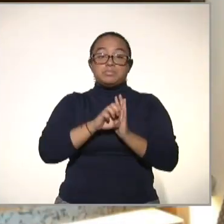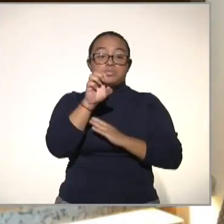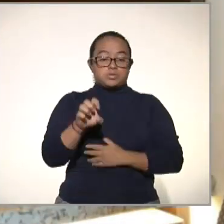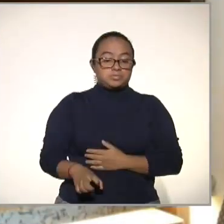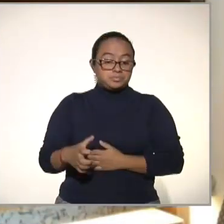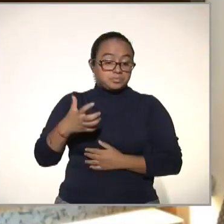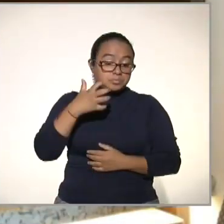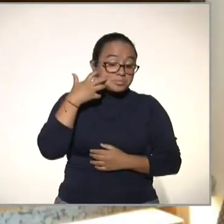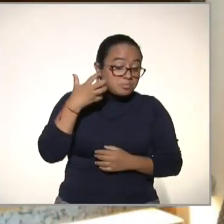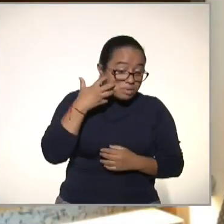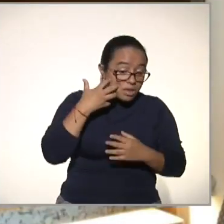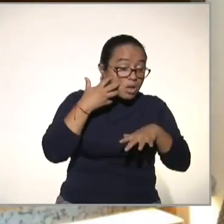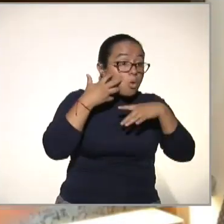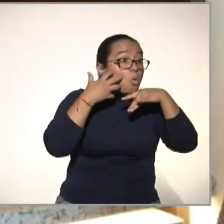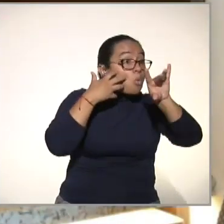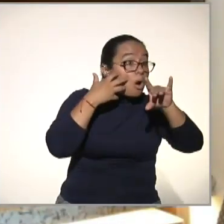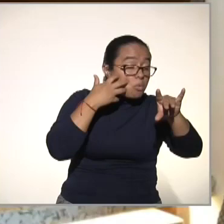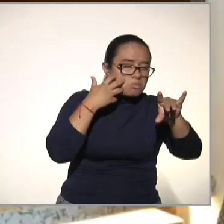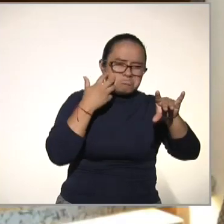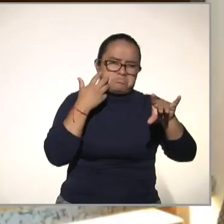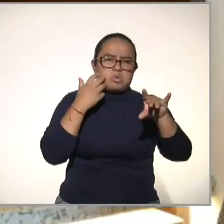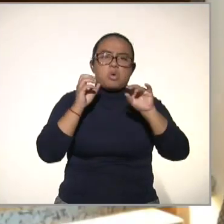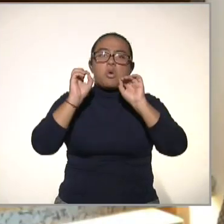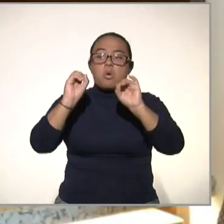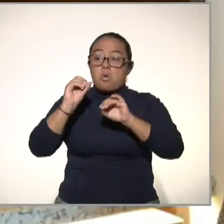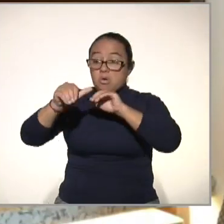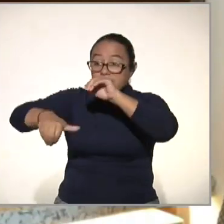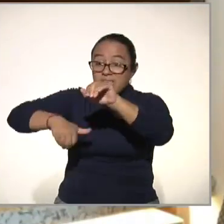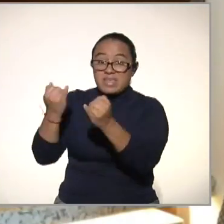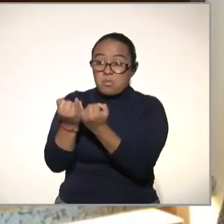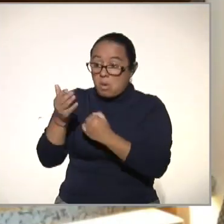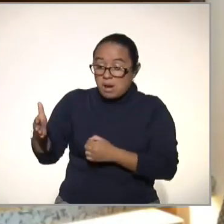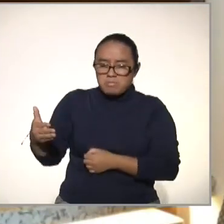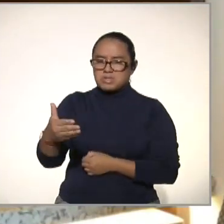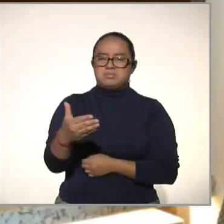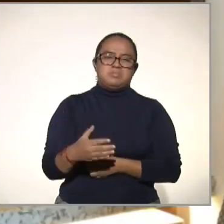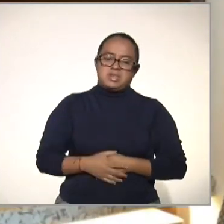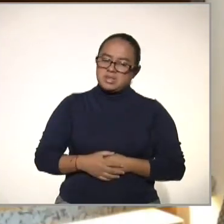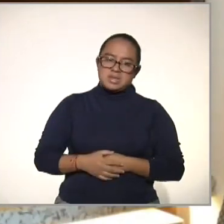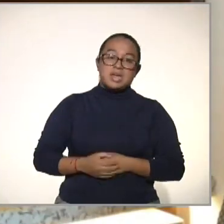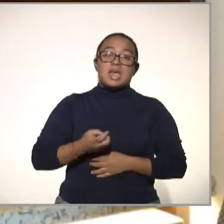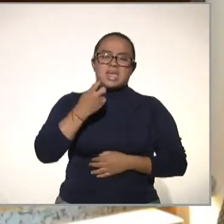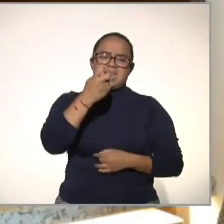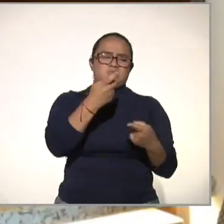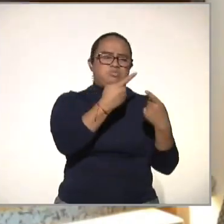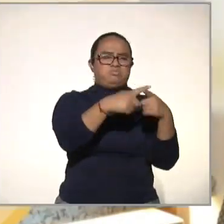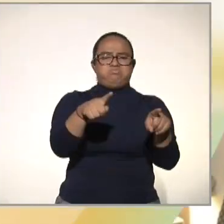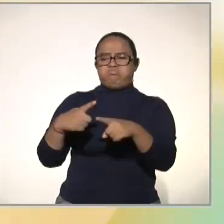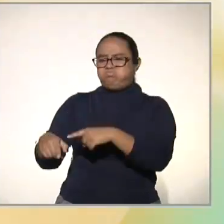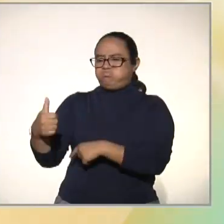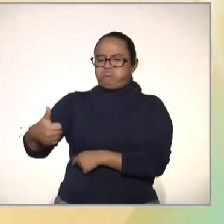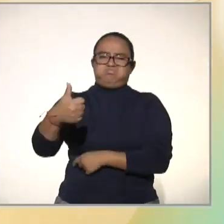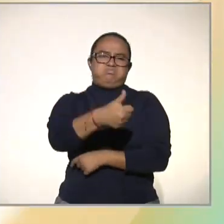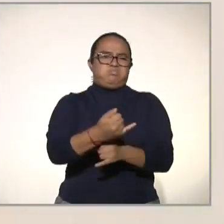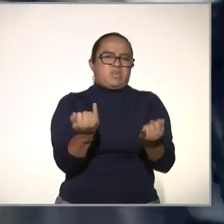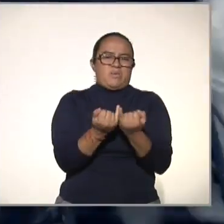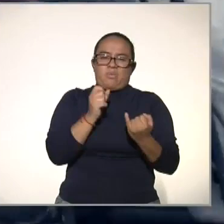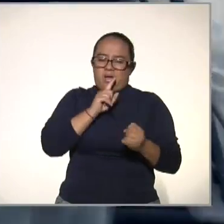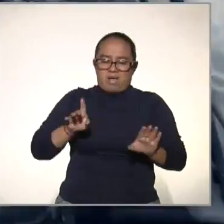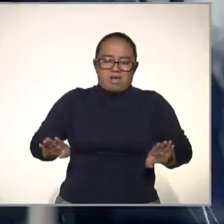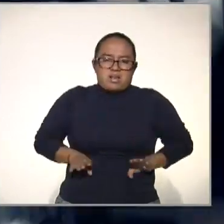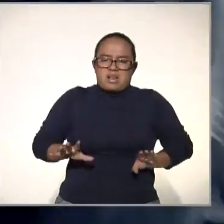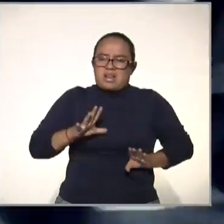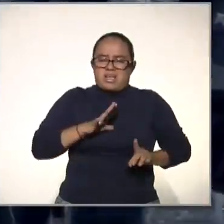jamás ladrará como un perro o nadará como un pez. En eso estriba la belleza de cada quien, en la